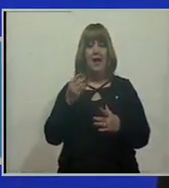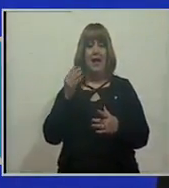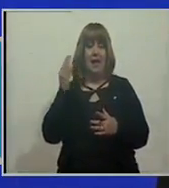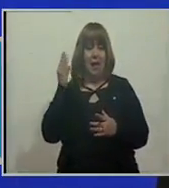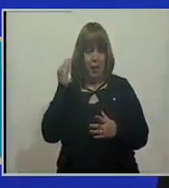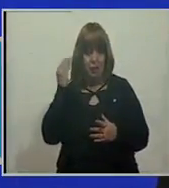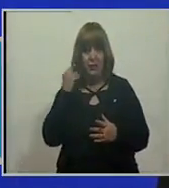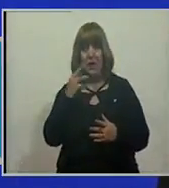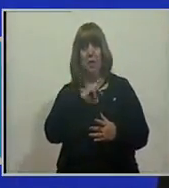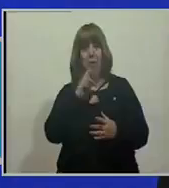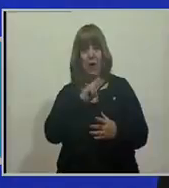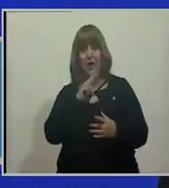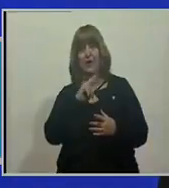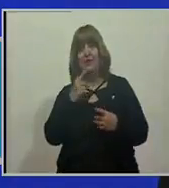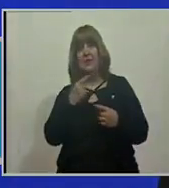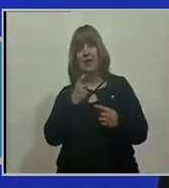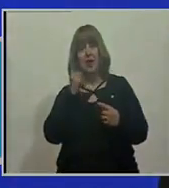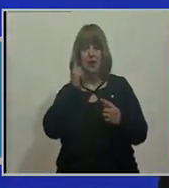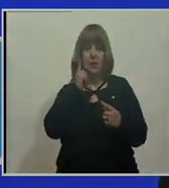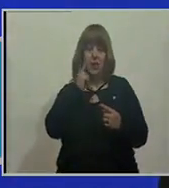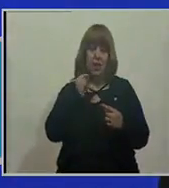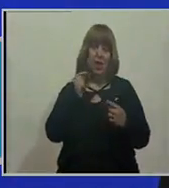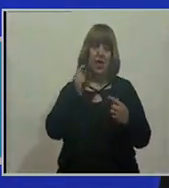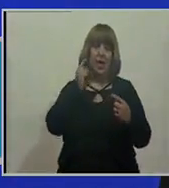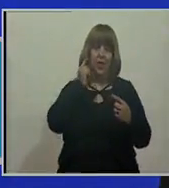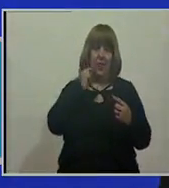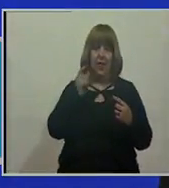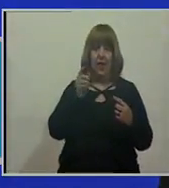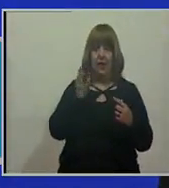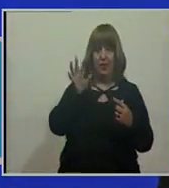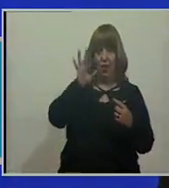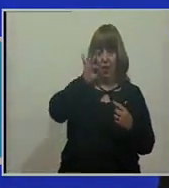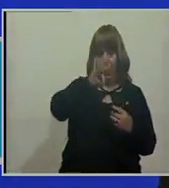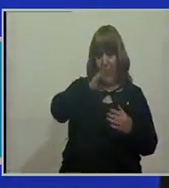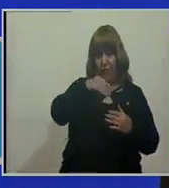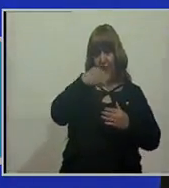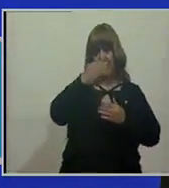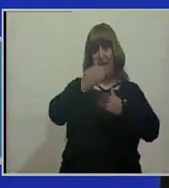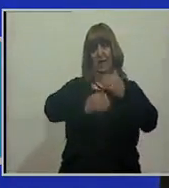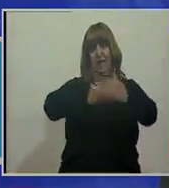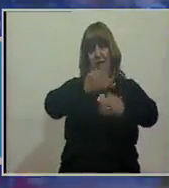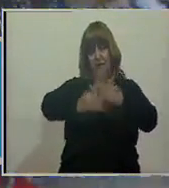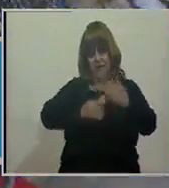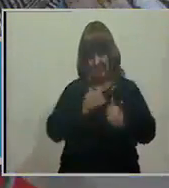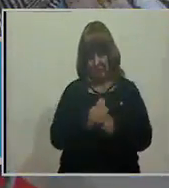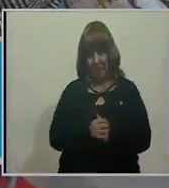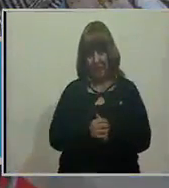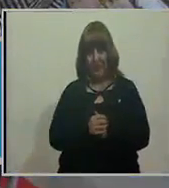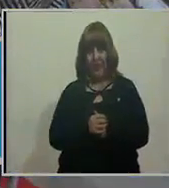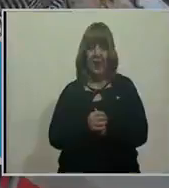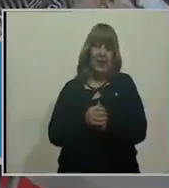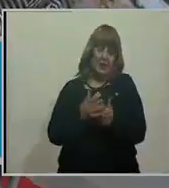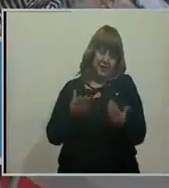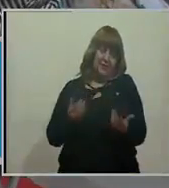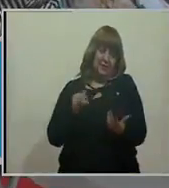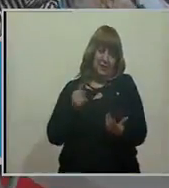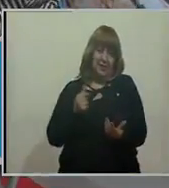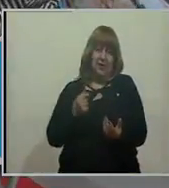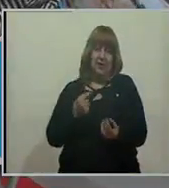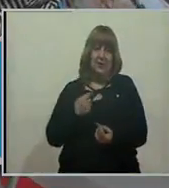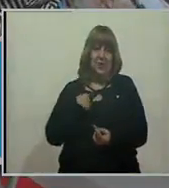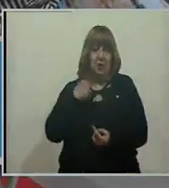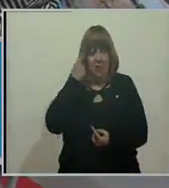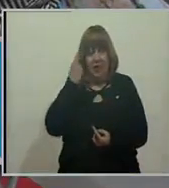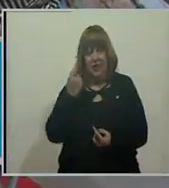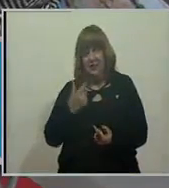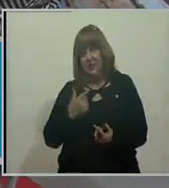se animaron o que día a día, bueno, tratan de llevar esto adelante. Es que en definitiva todas tenemos algo para decir y en la charla en algún